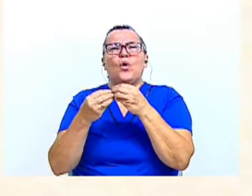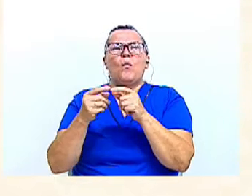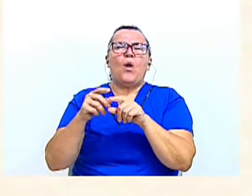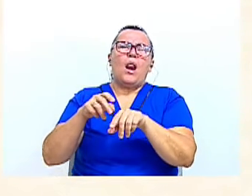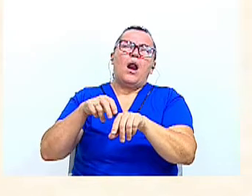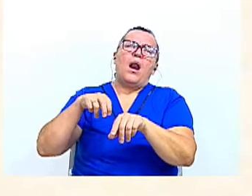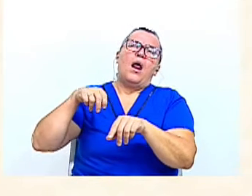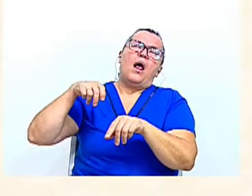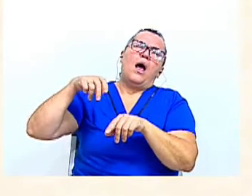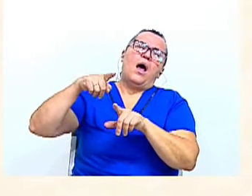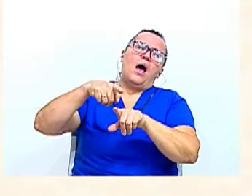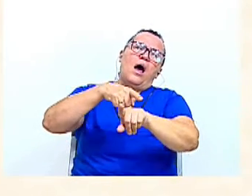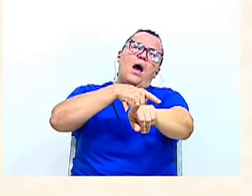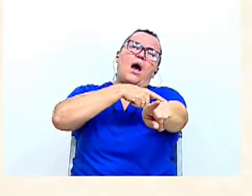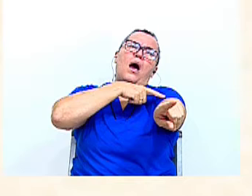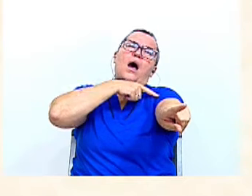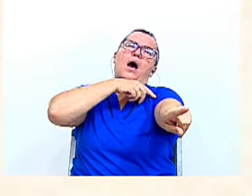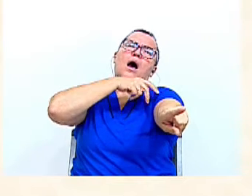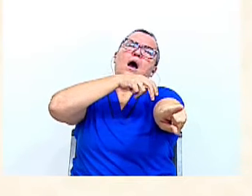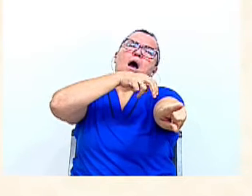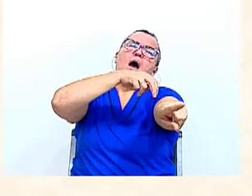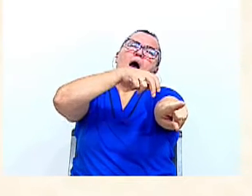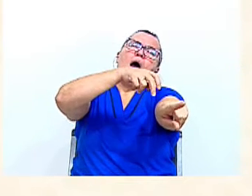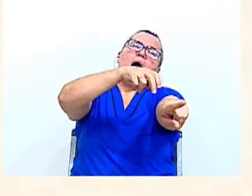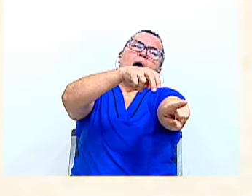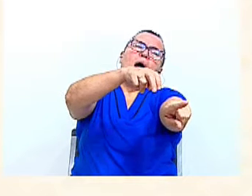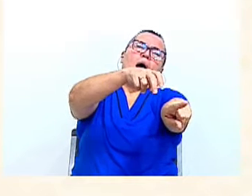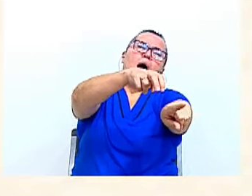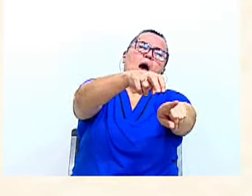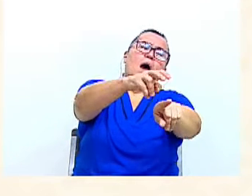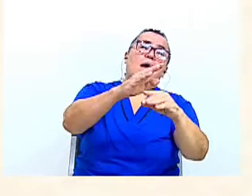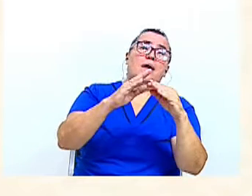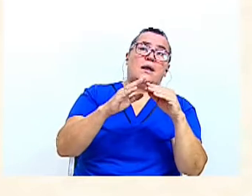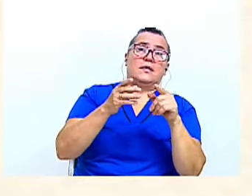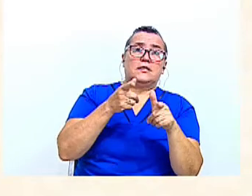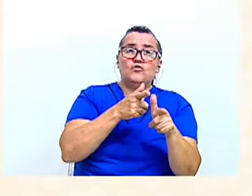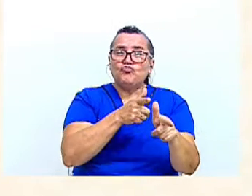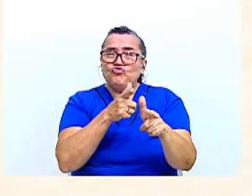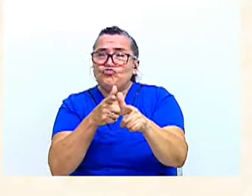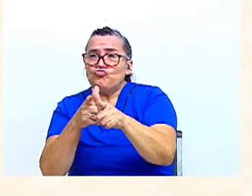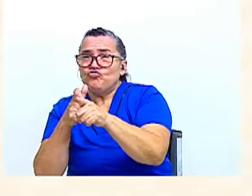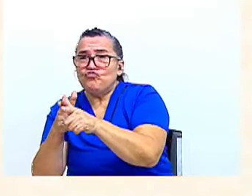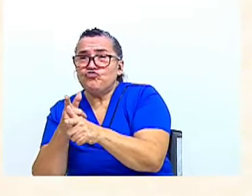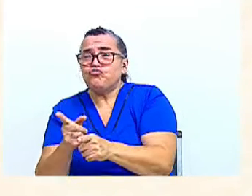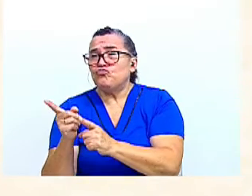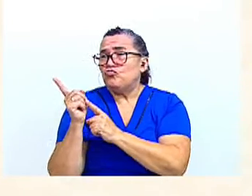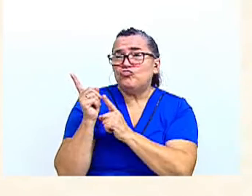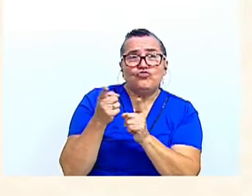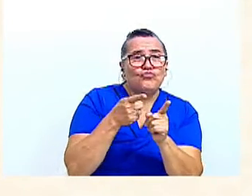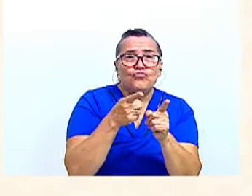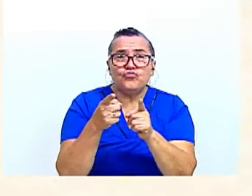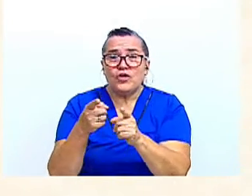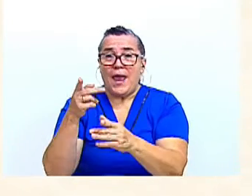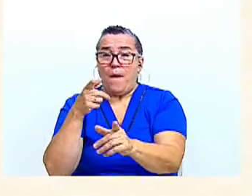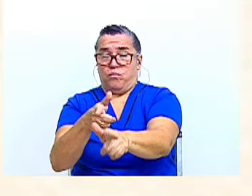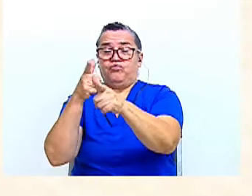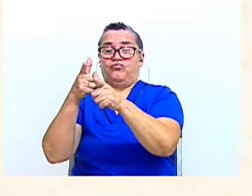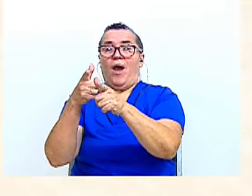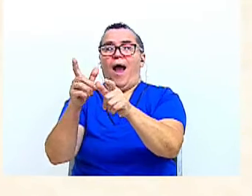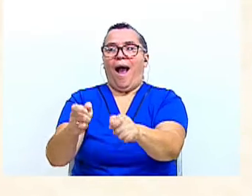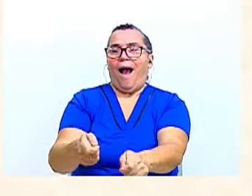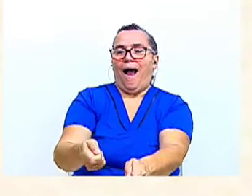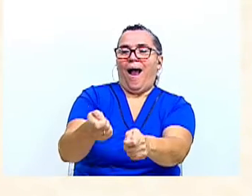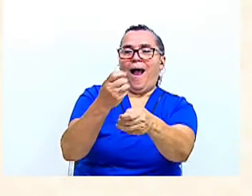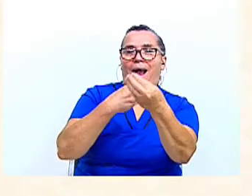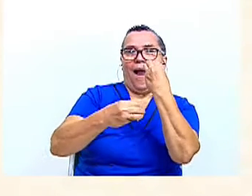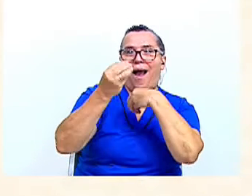largas caminatas para poder ir de casa y asimismo traer también sus alimentos. Esta ilustración muestra